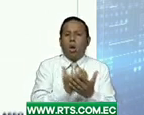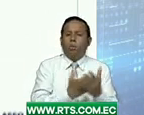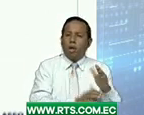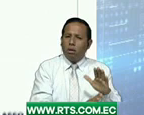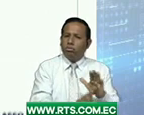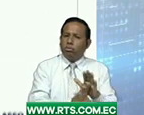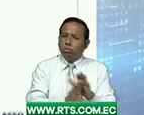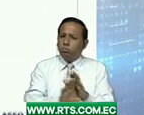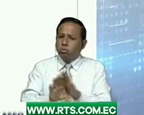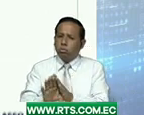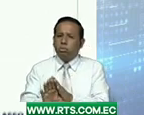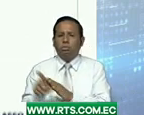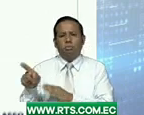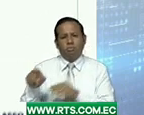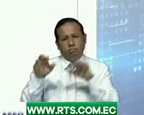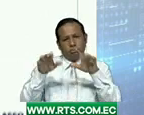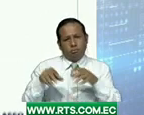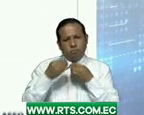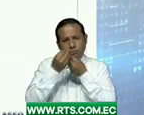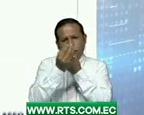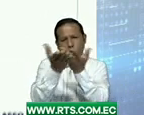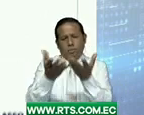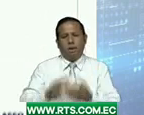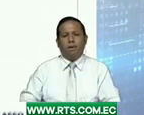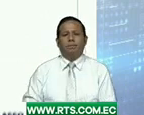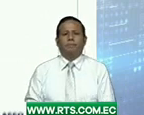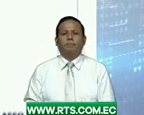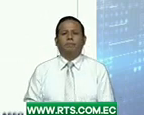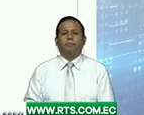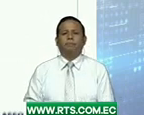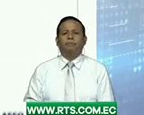Ecuador, ha escrito esta Secretaría de Estado.